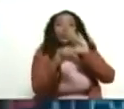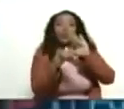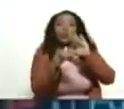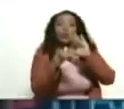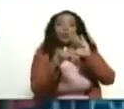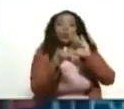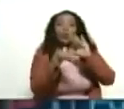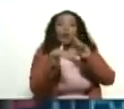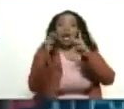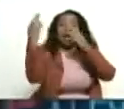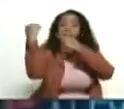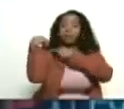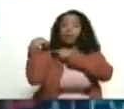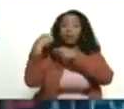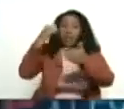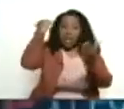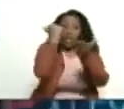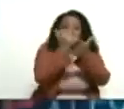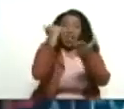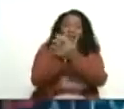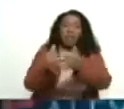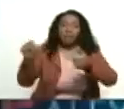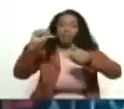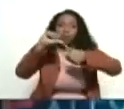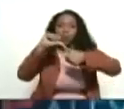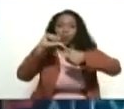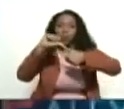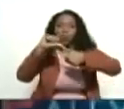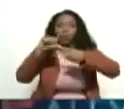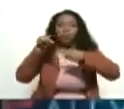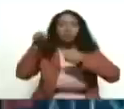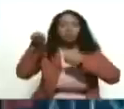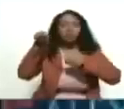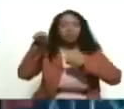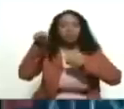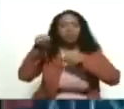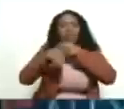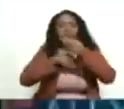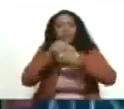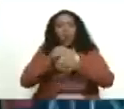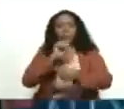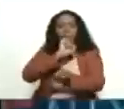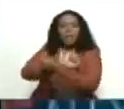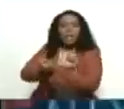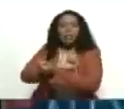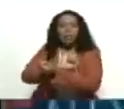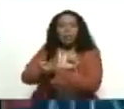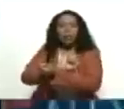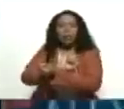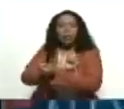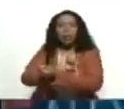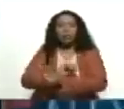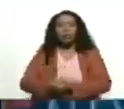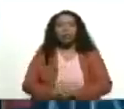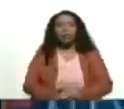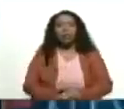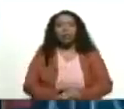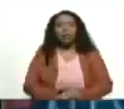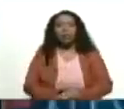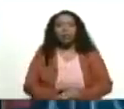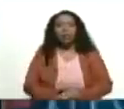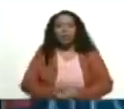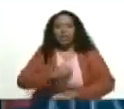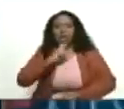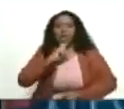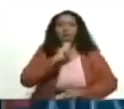un responsable de masacres en Centroamérica, que en un arresto de odio